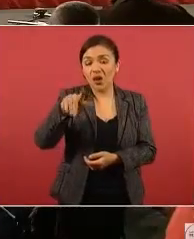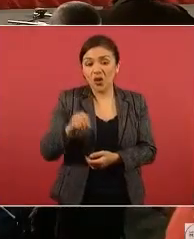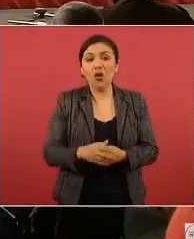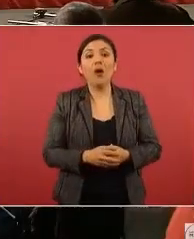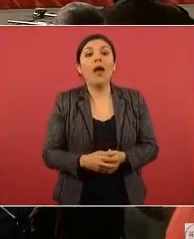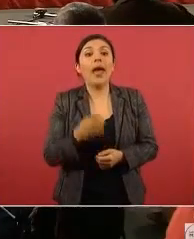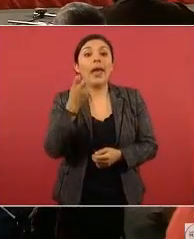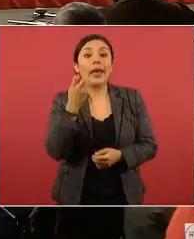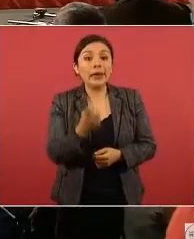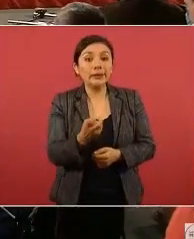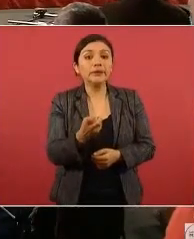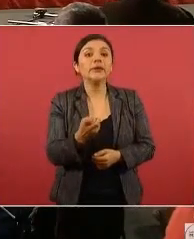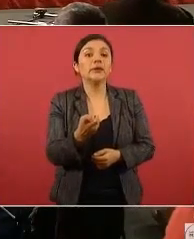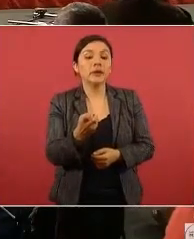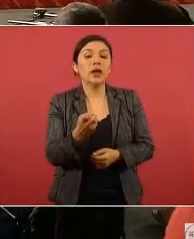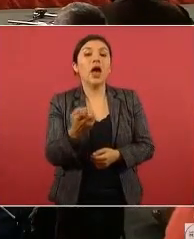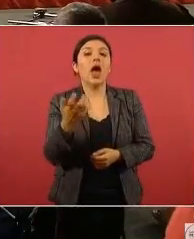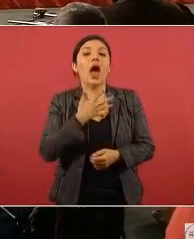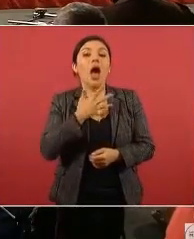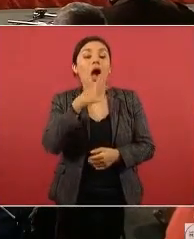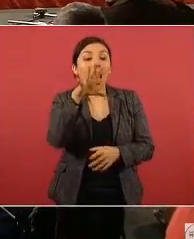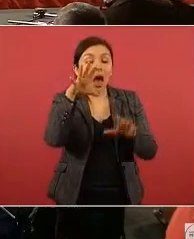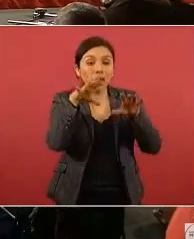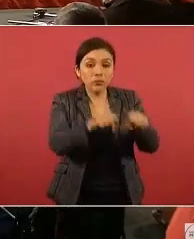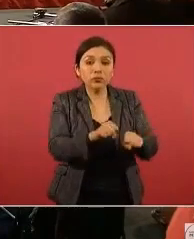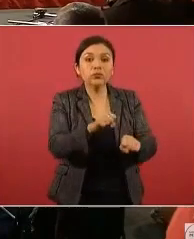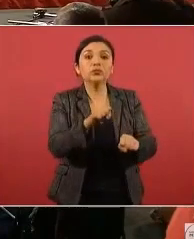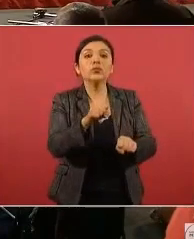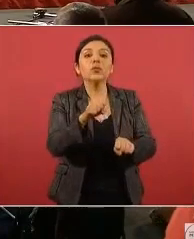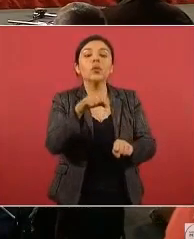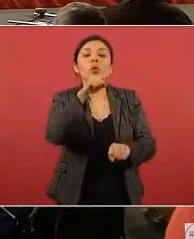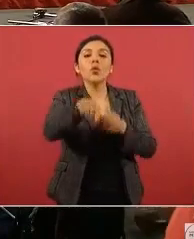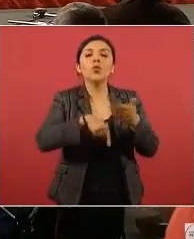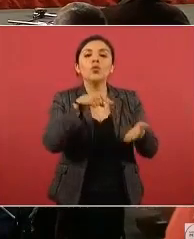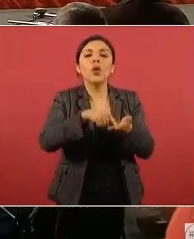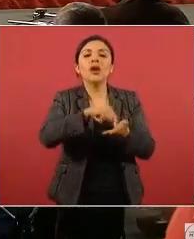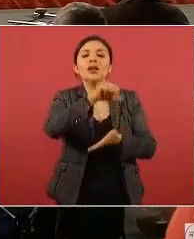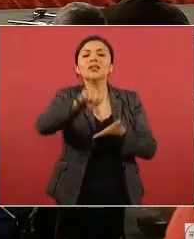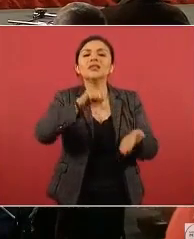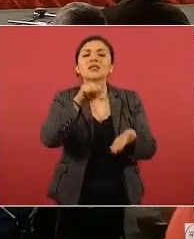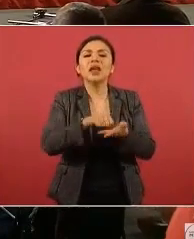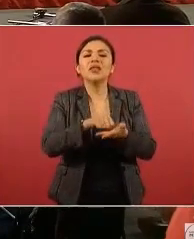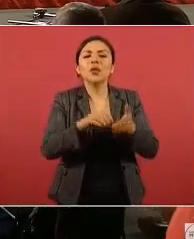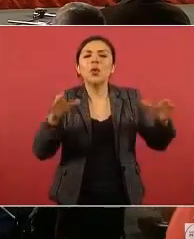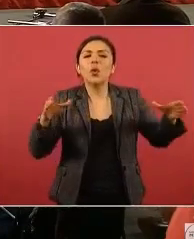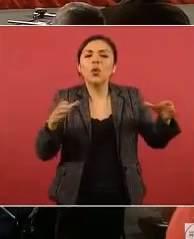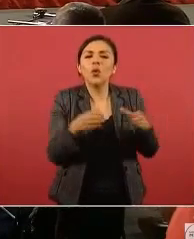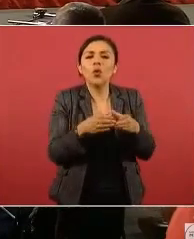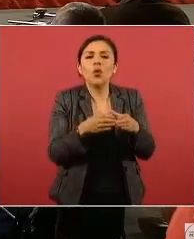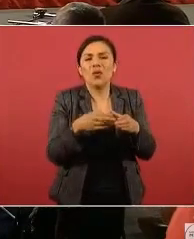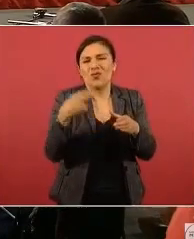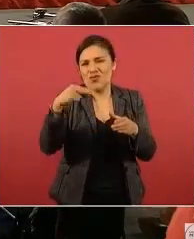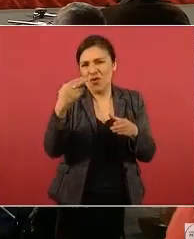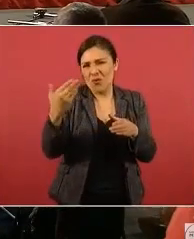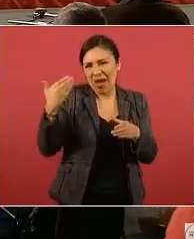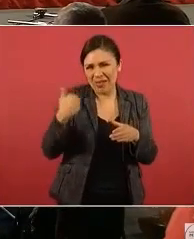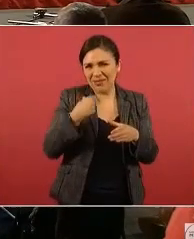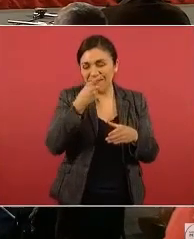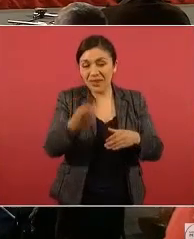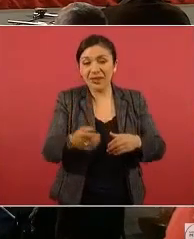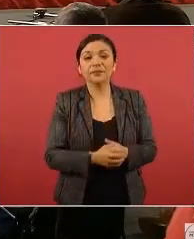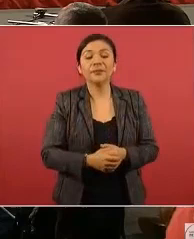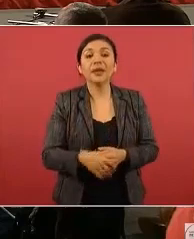y estos fueron localizados en el centro de acopio que que ya cité el